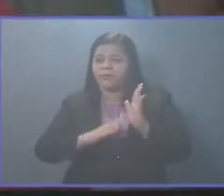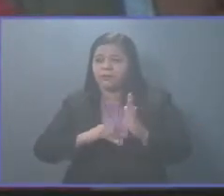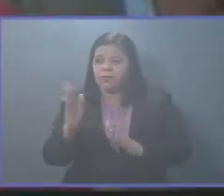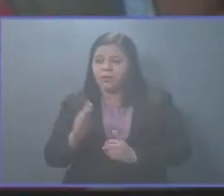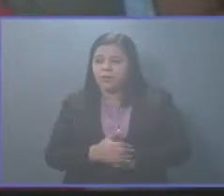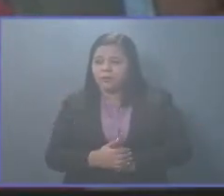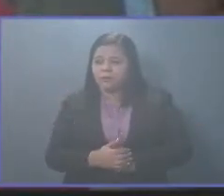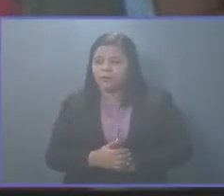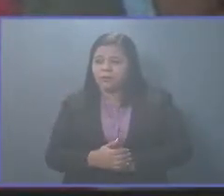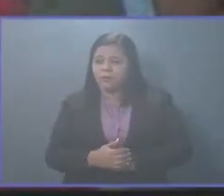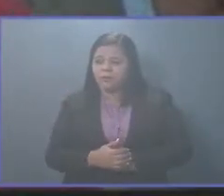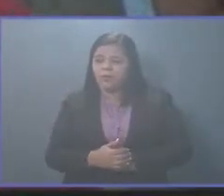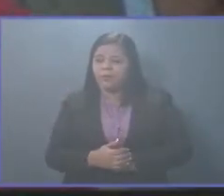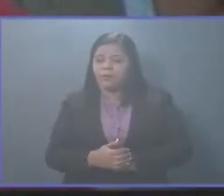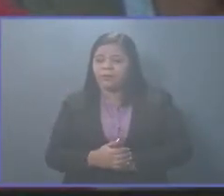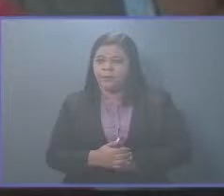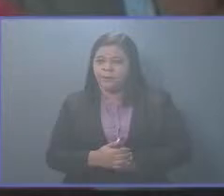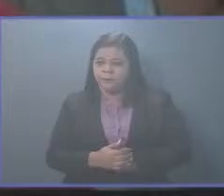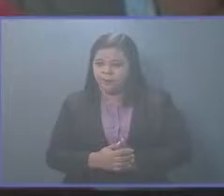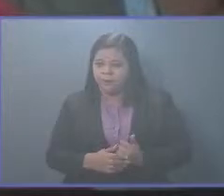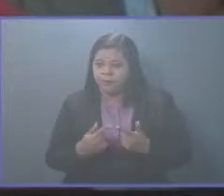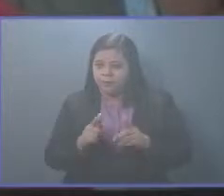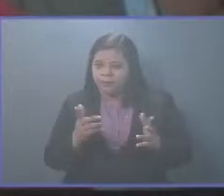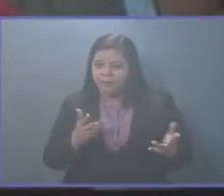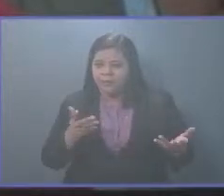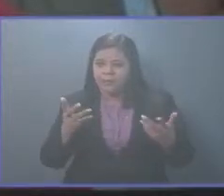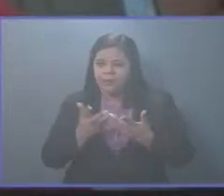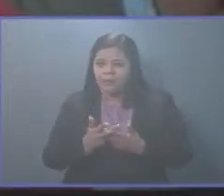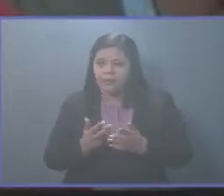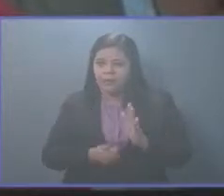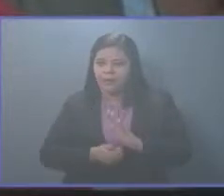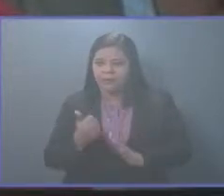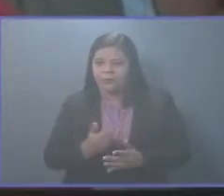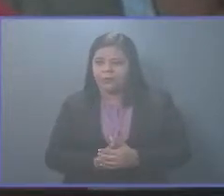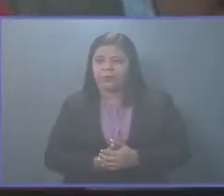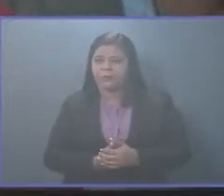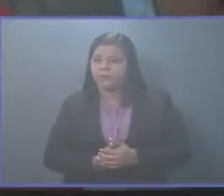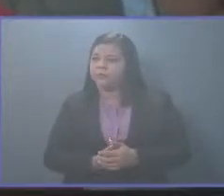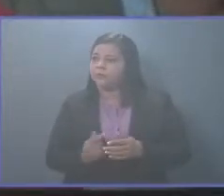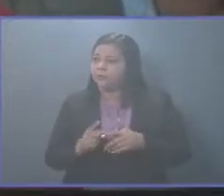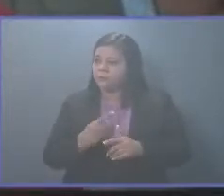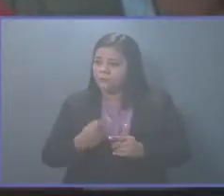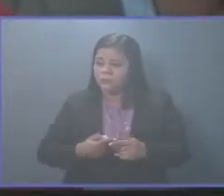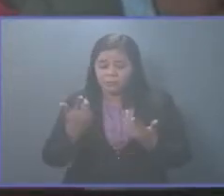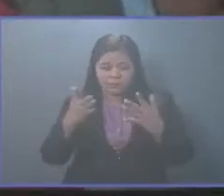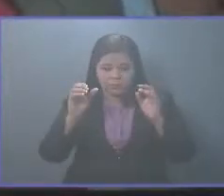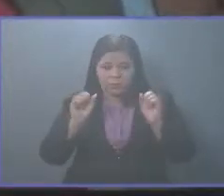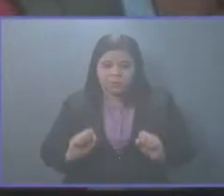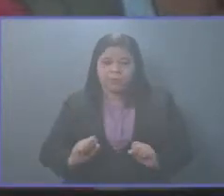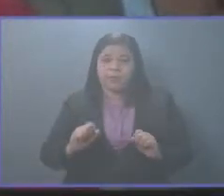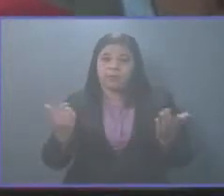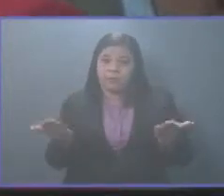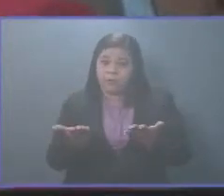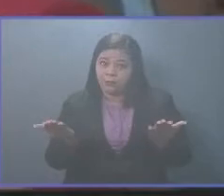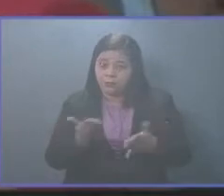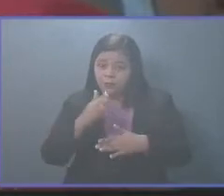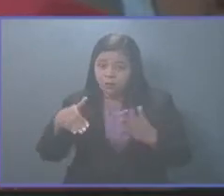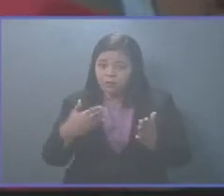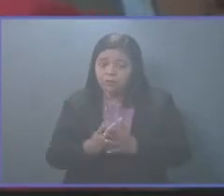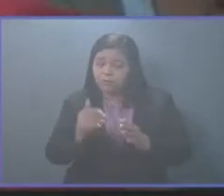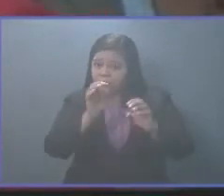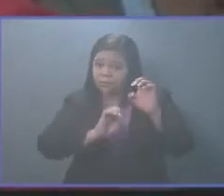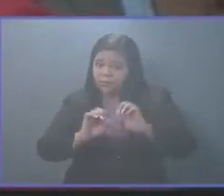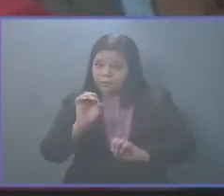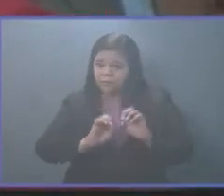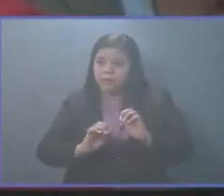el decreto 608, y si eso forma parte del análisis que ustedes han podido realizar o todavía